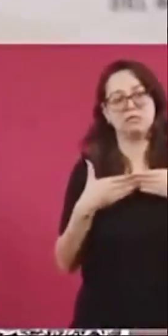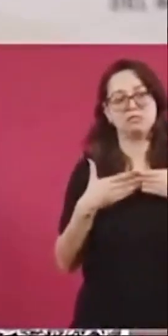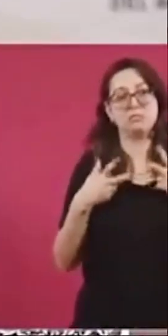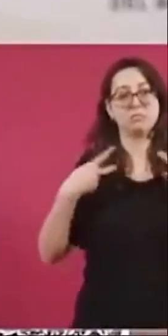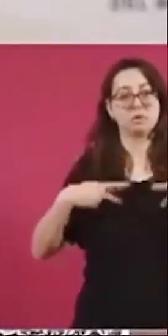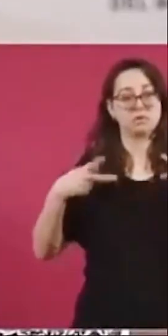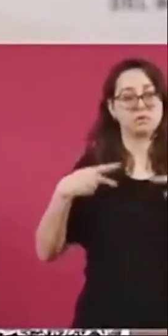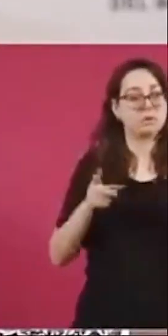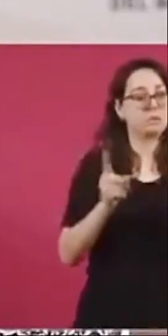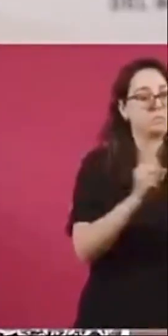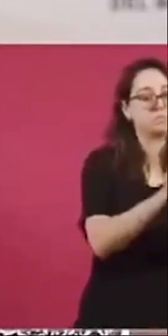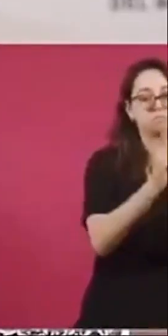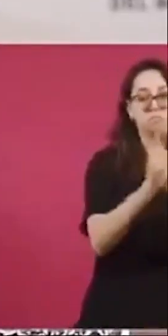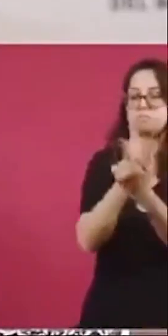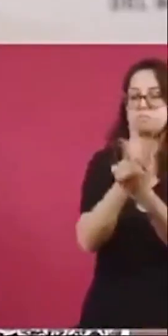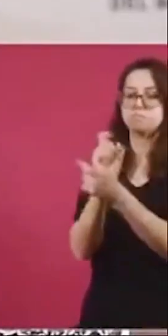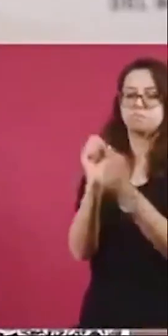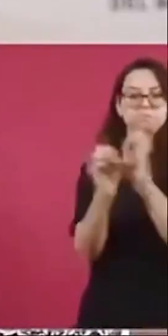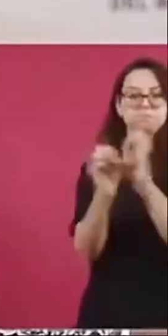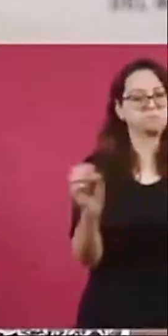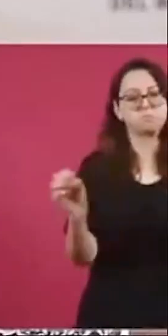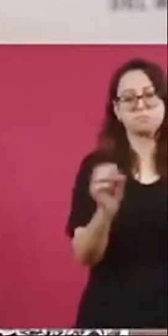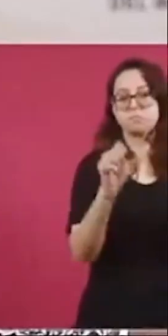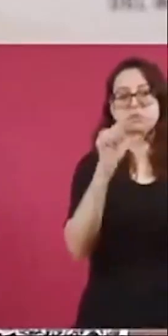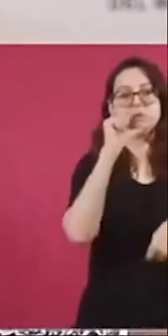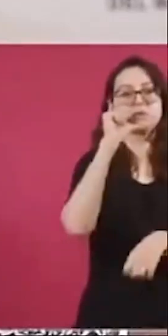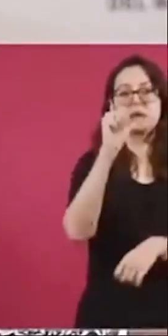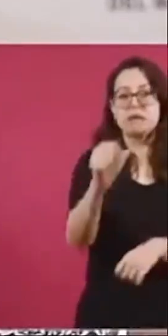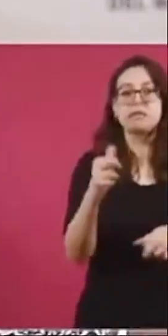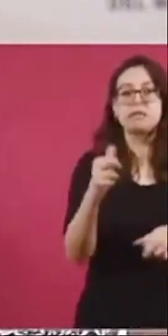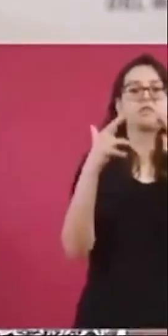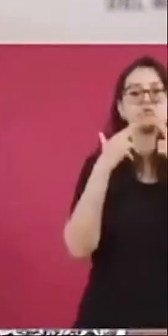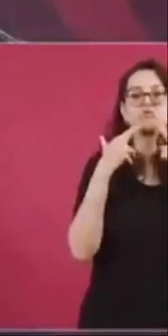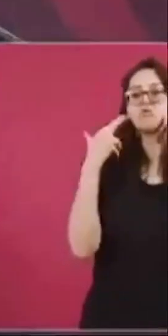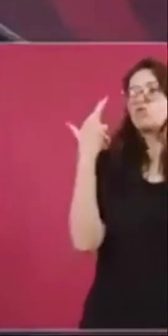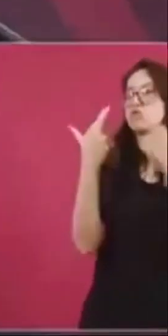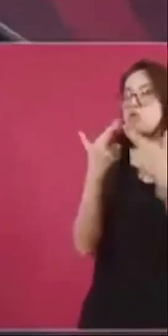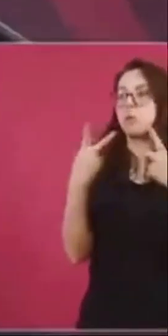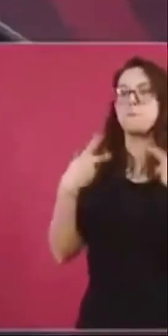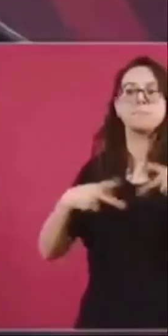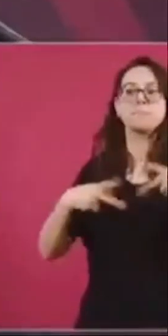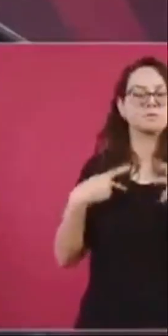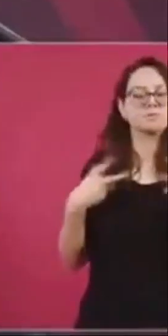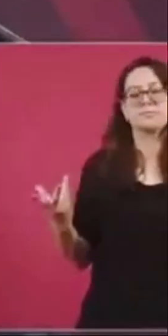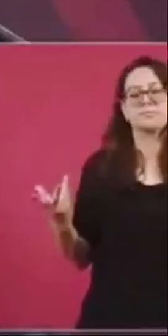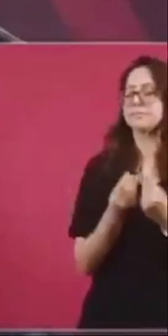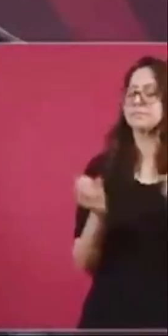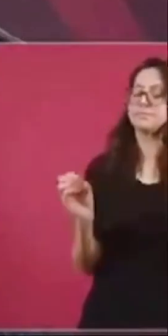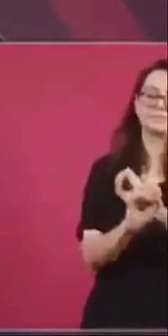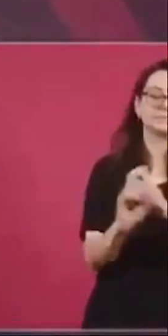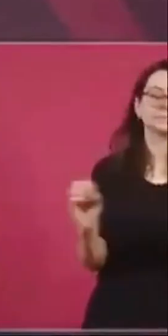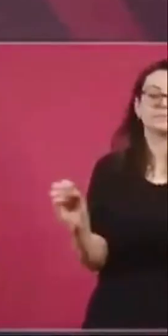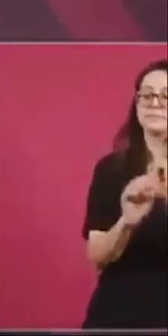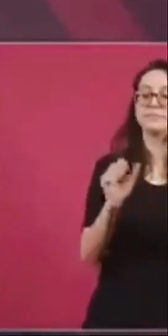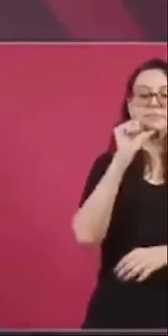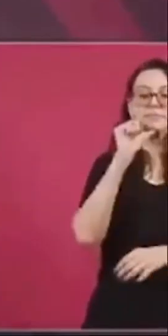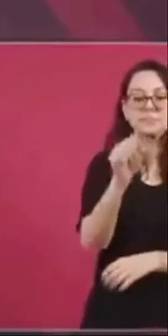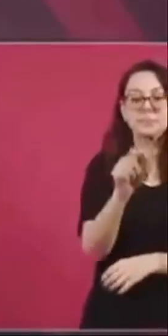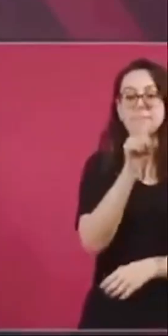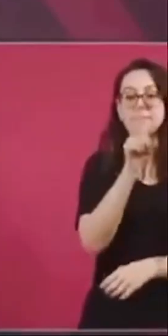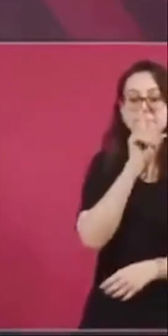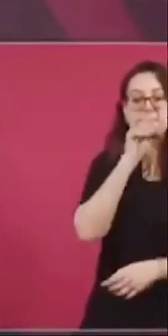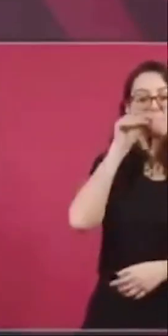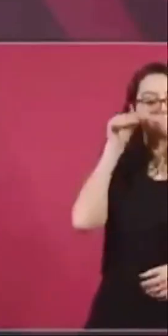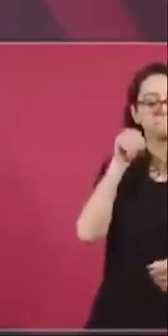estirar muchísimo la liga. Lo ha hecho todo el sexenio, tenía el pretexto de que eran precampañas, de que eran intercampañas, de que esto no había